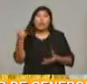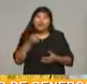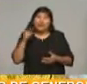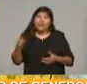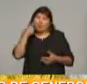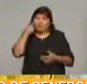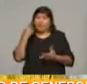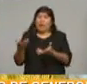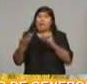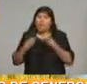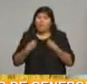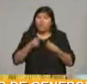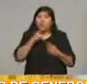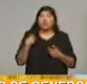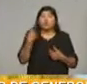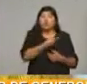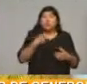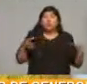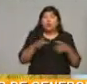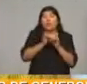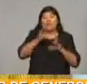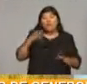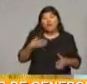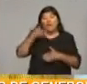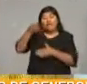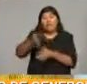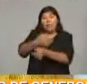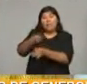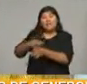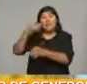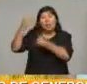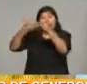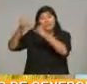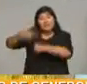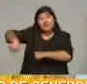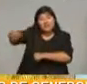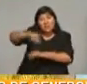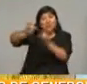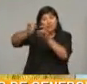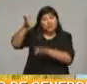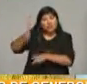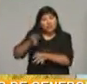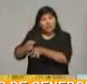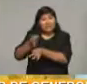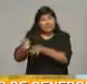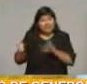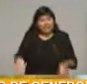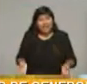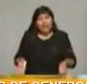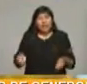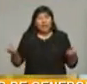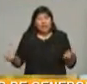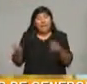nosotros hacemos la capacitación pusimos al personal y ponemos todo lo que es el funcionamiento